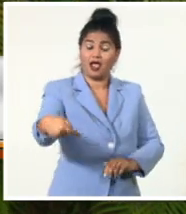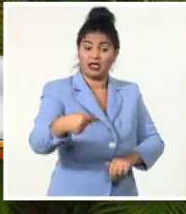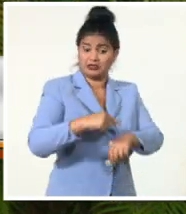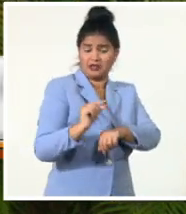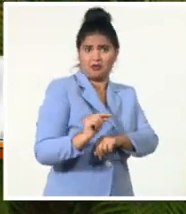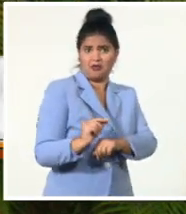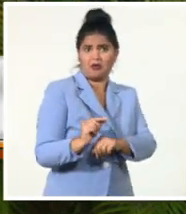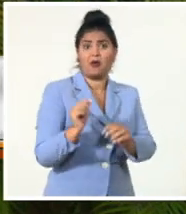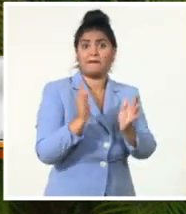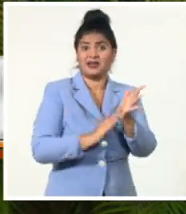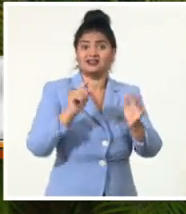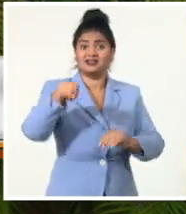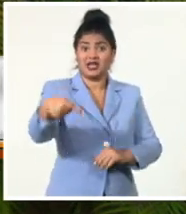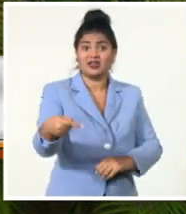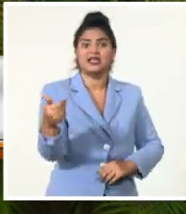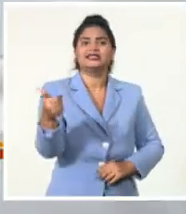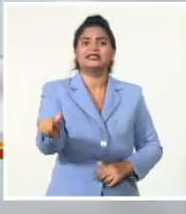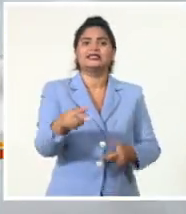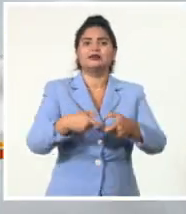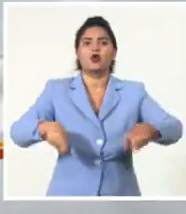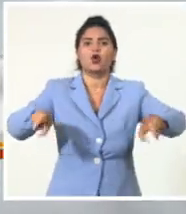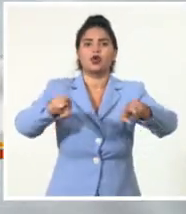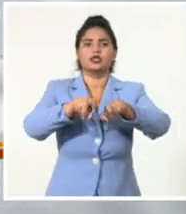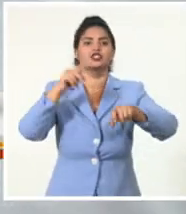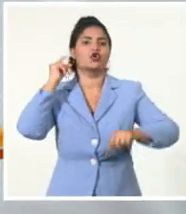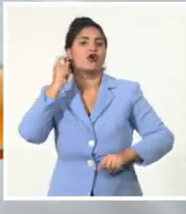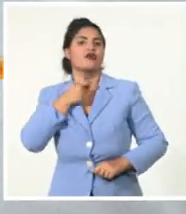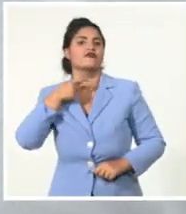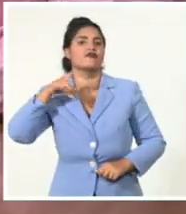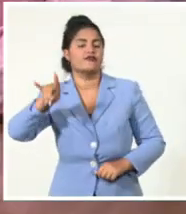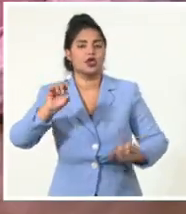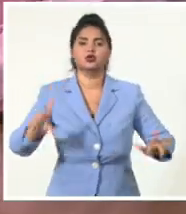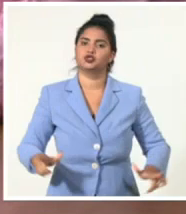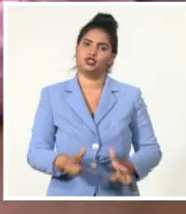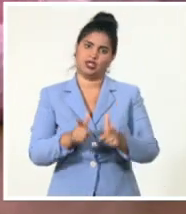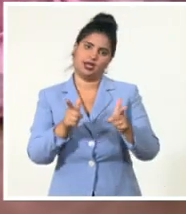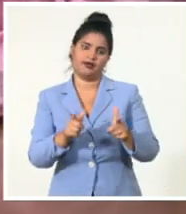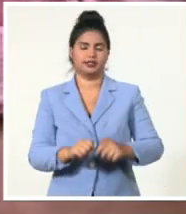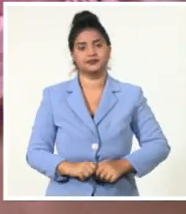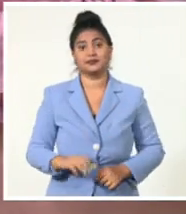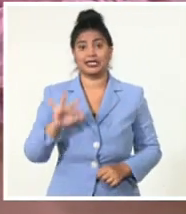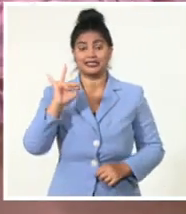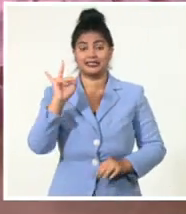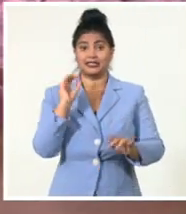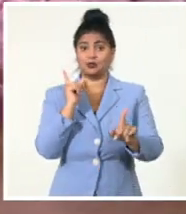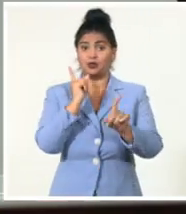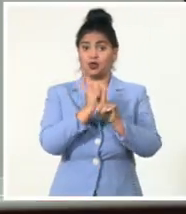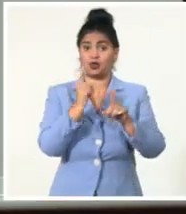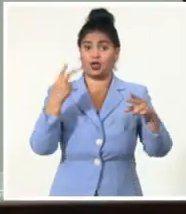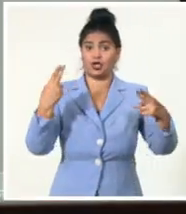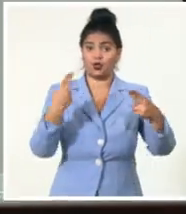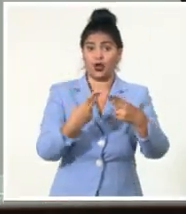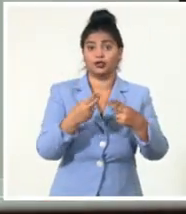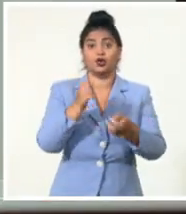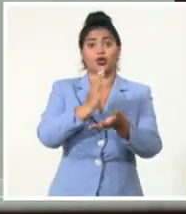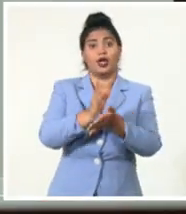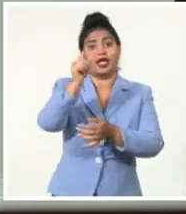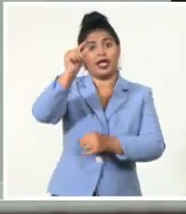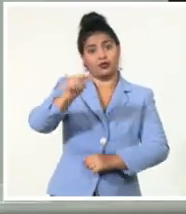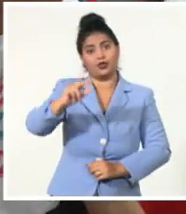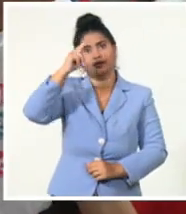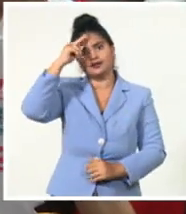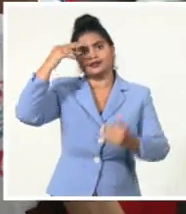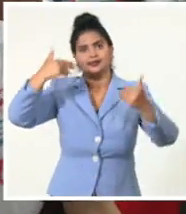décimo congreso de la Federación Estudiantil Universitaria. El séptimo encuentro de estudiantes de las ciencias médicas en Cuba se presentó